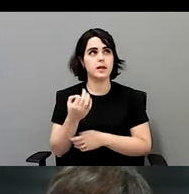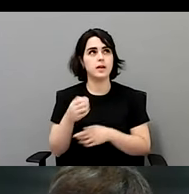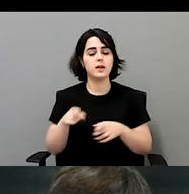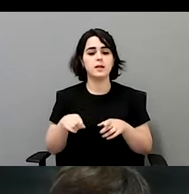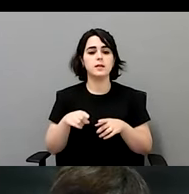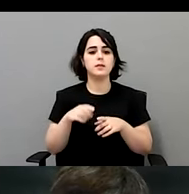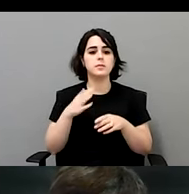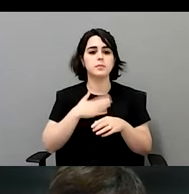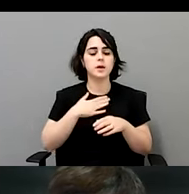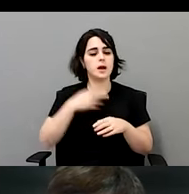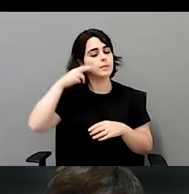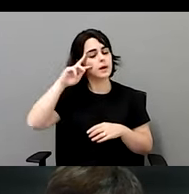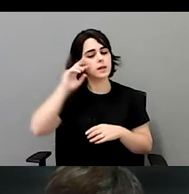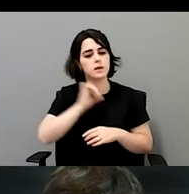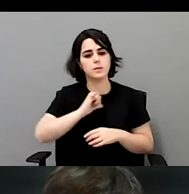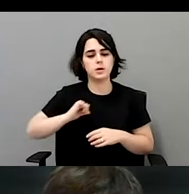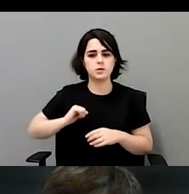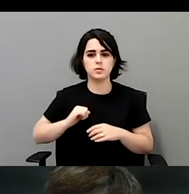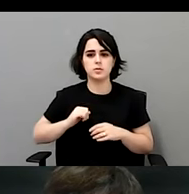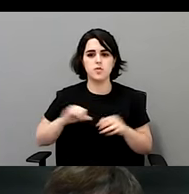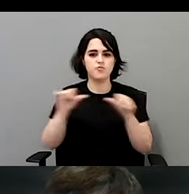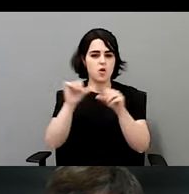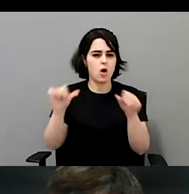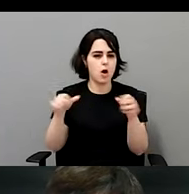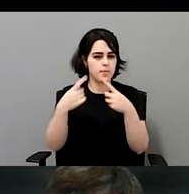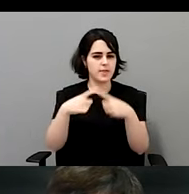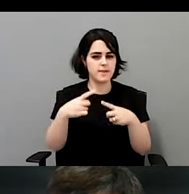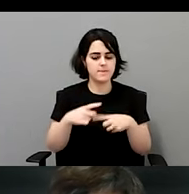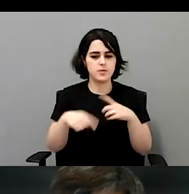personal hay muchas formas de